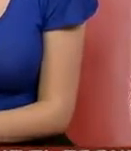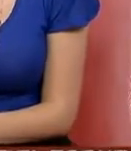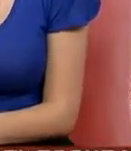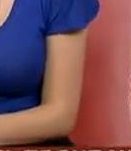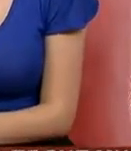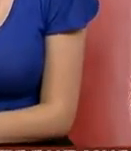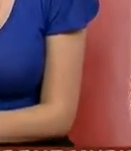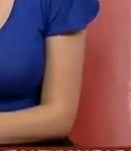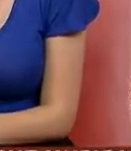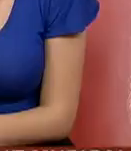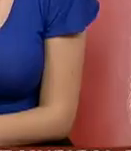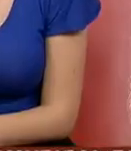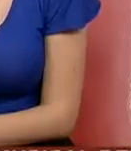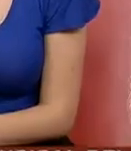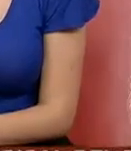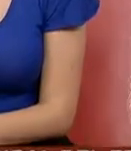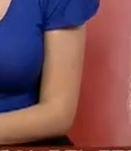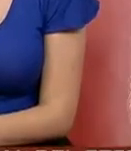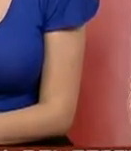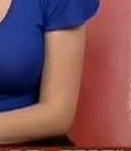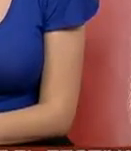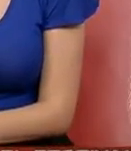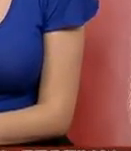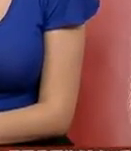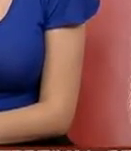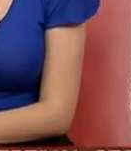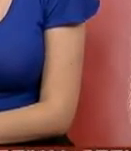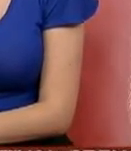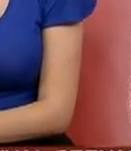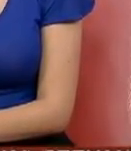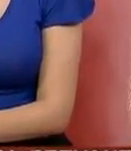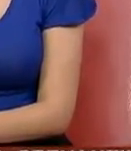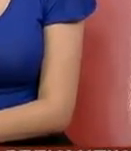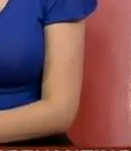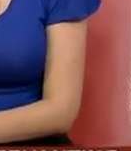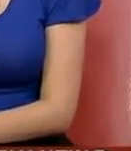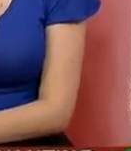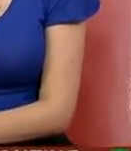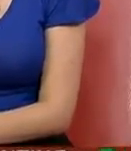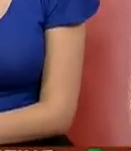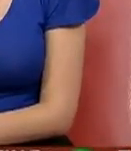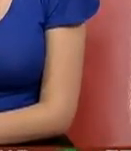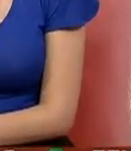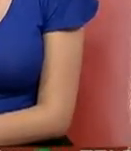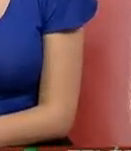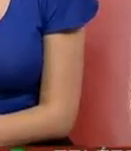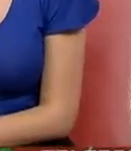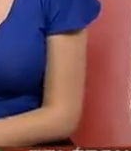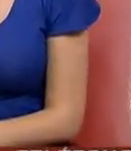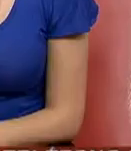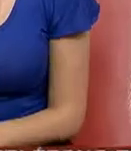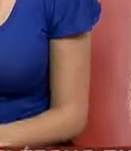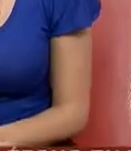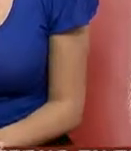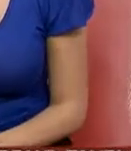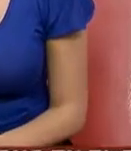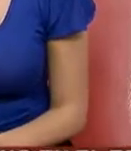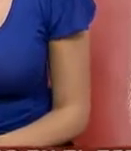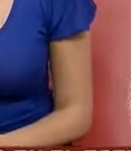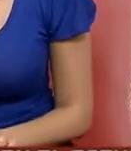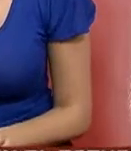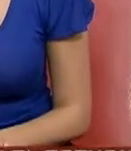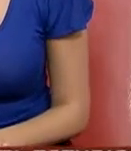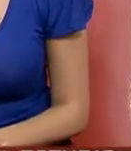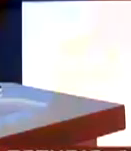tener independencia energética. Una tecnología verdaderamente interesante y un esfuerzo que tendremos que seguir. Esta es la información. Que tengan